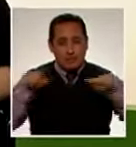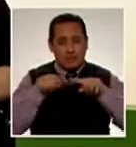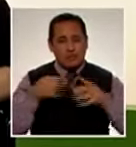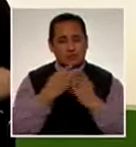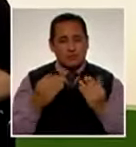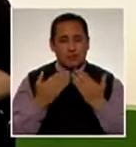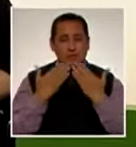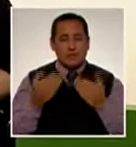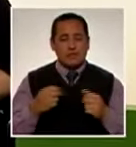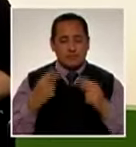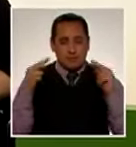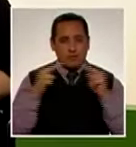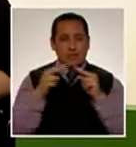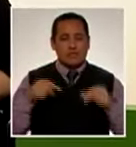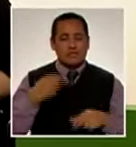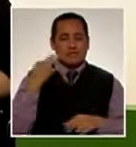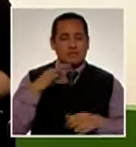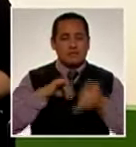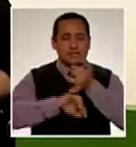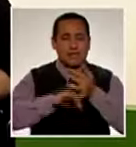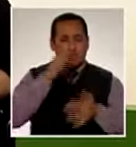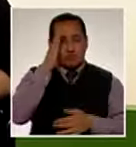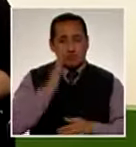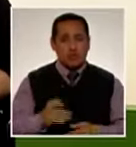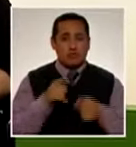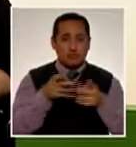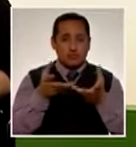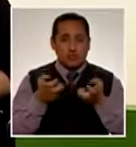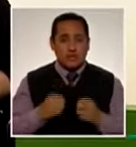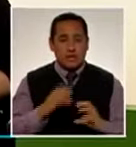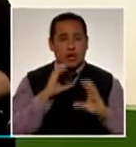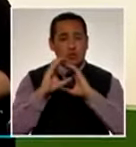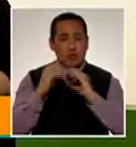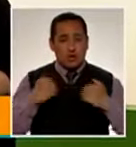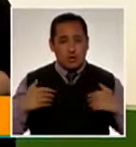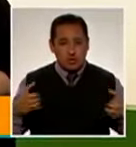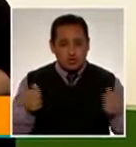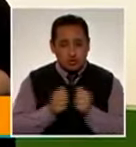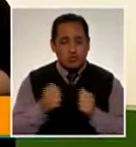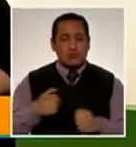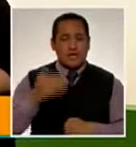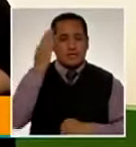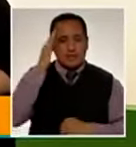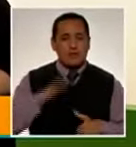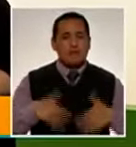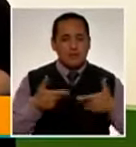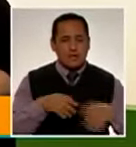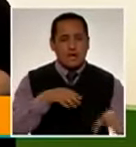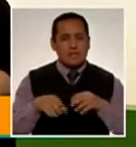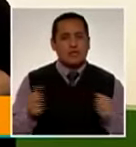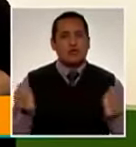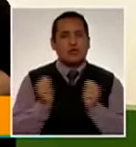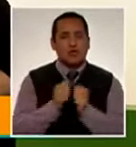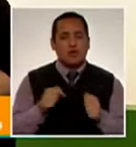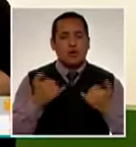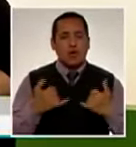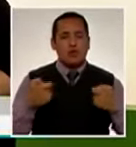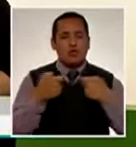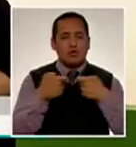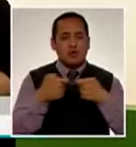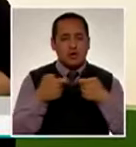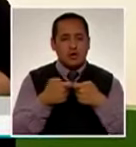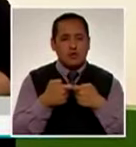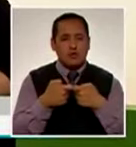agradeciéndoles muchísimo por su sintonía cada sábado. Si quieren comunicarse con nosotros, ya saben, pueden hacerlo a través